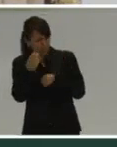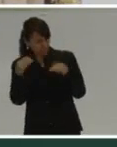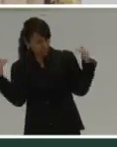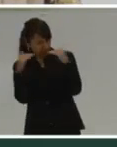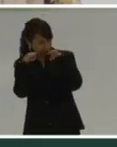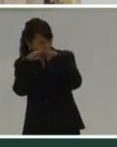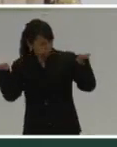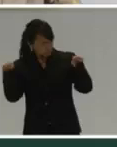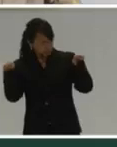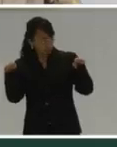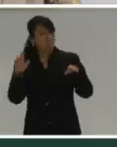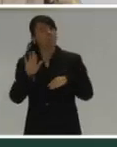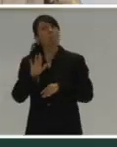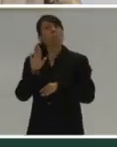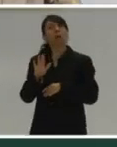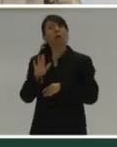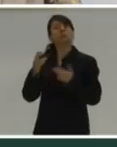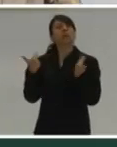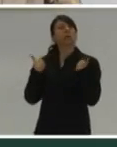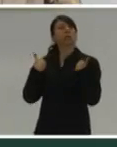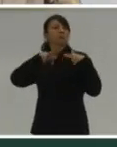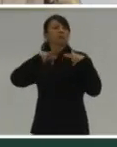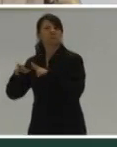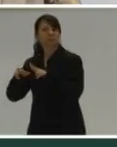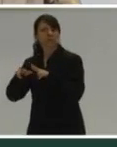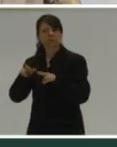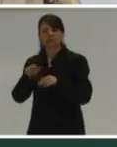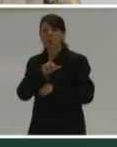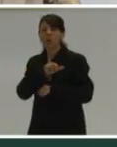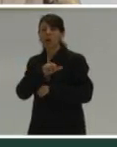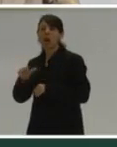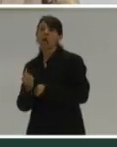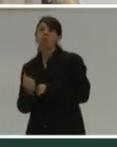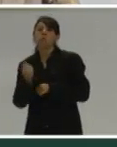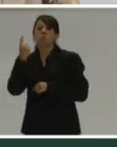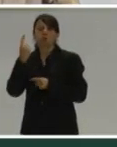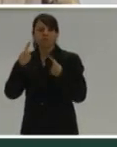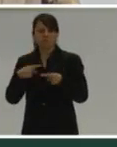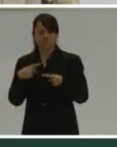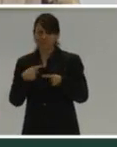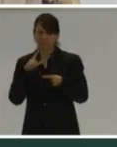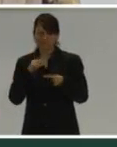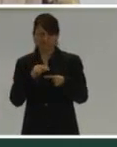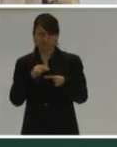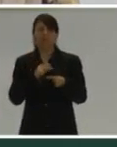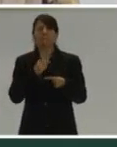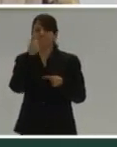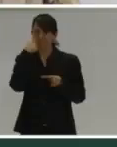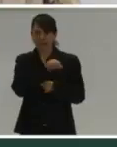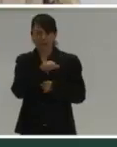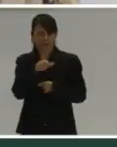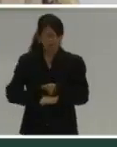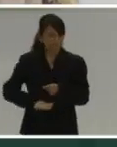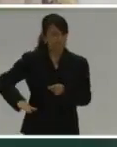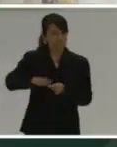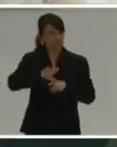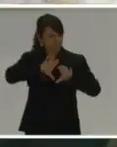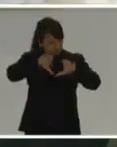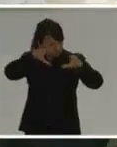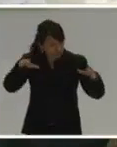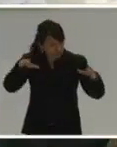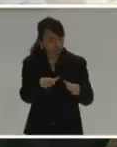También debe entenderse comunitaria. Y uno de los temas que más me interesaron de su conferencia tiene que ver con